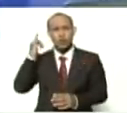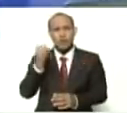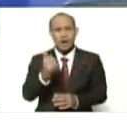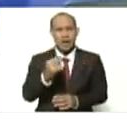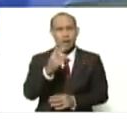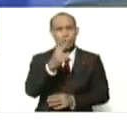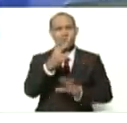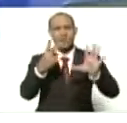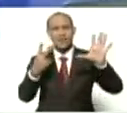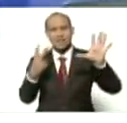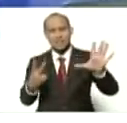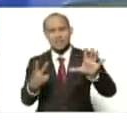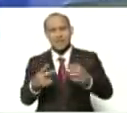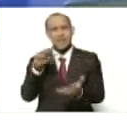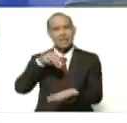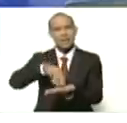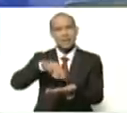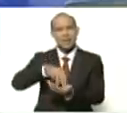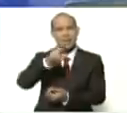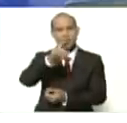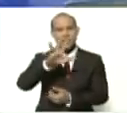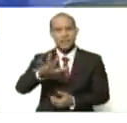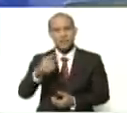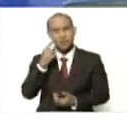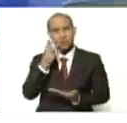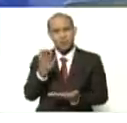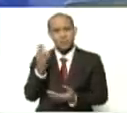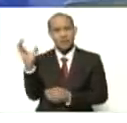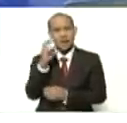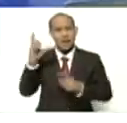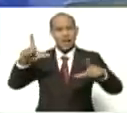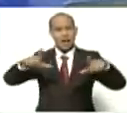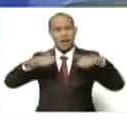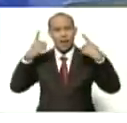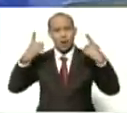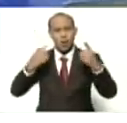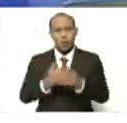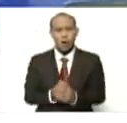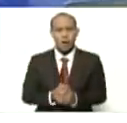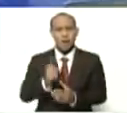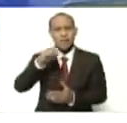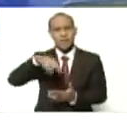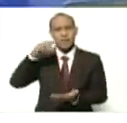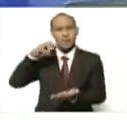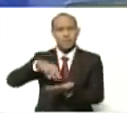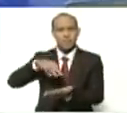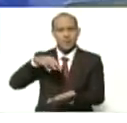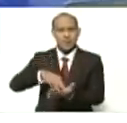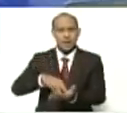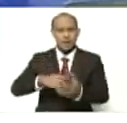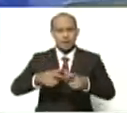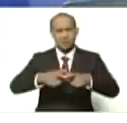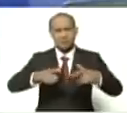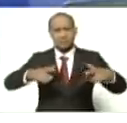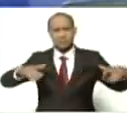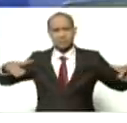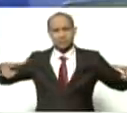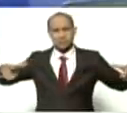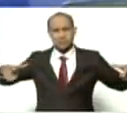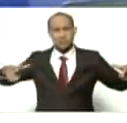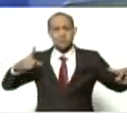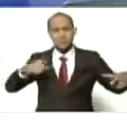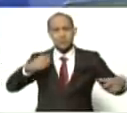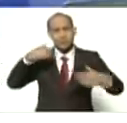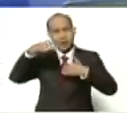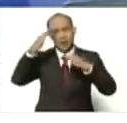miranda 25 como ustedes ven caracas la guaira y también miranda tienen una situación que hay que